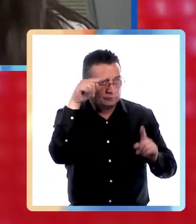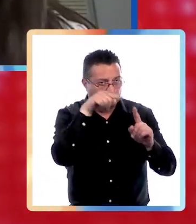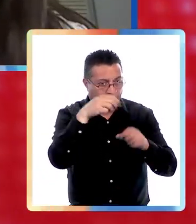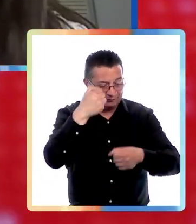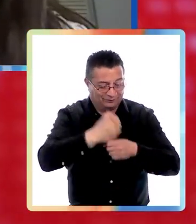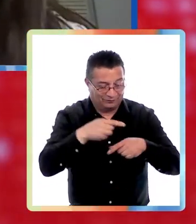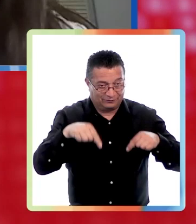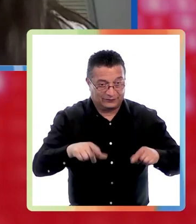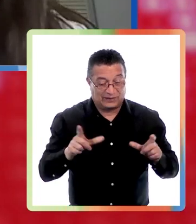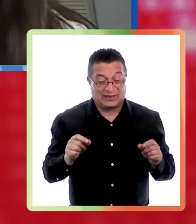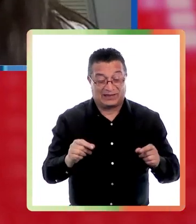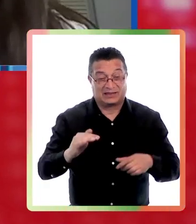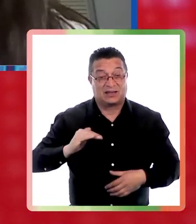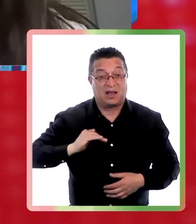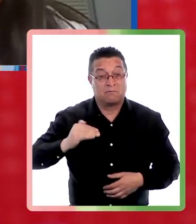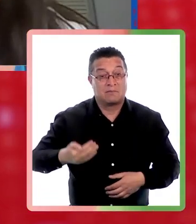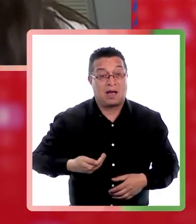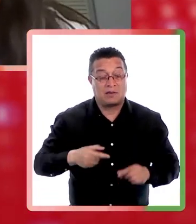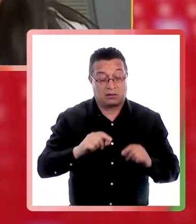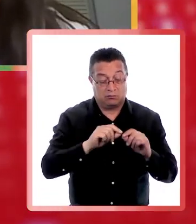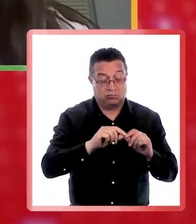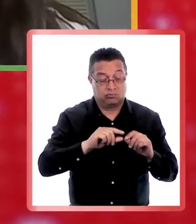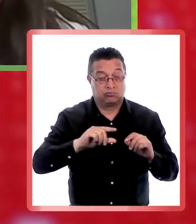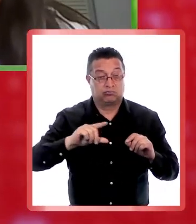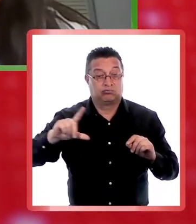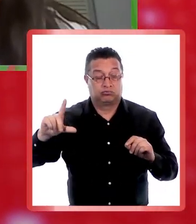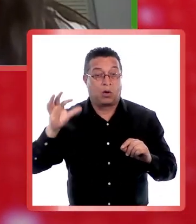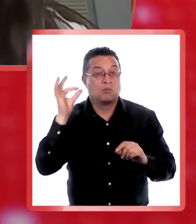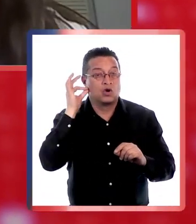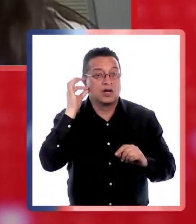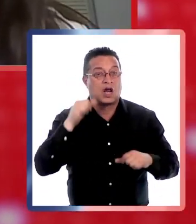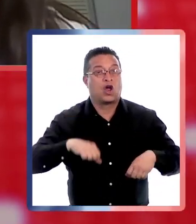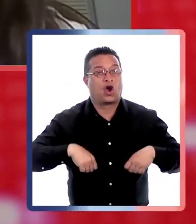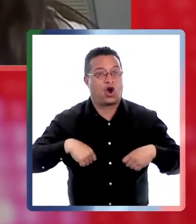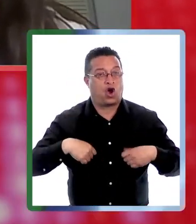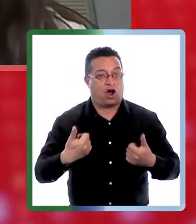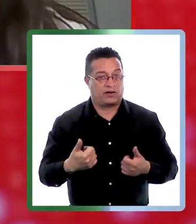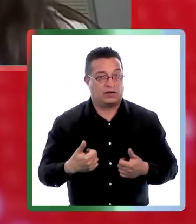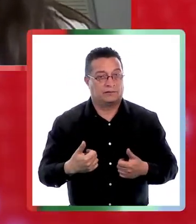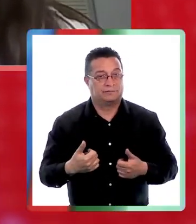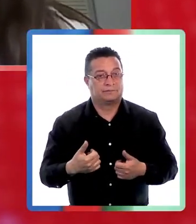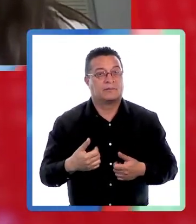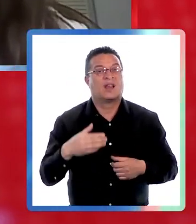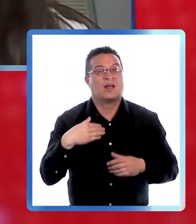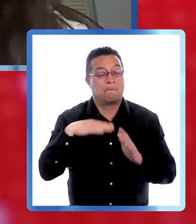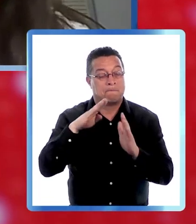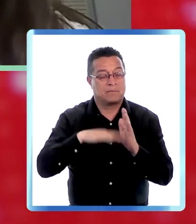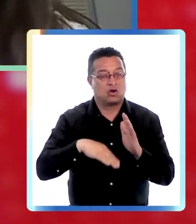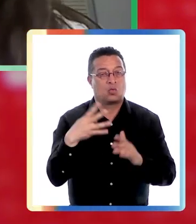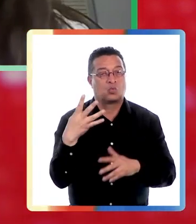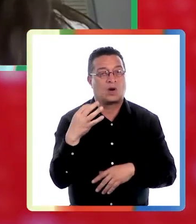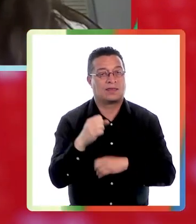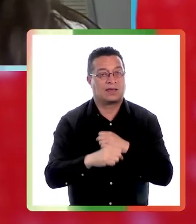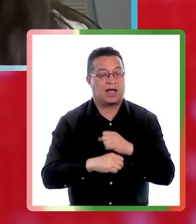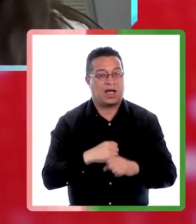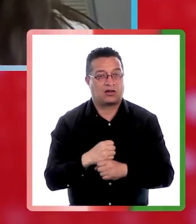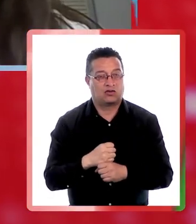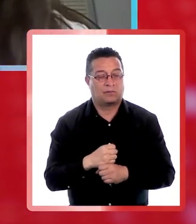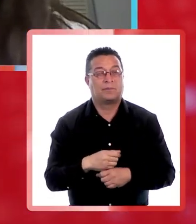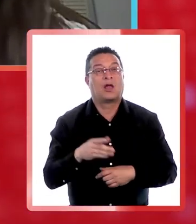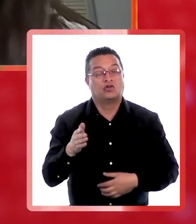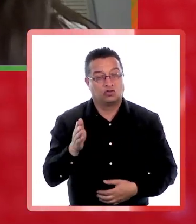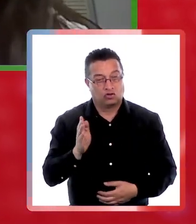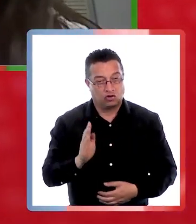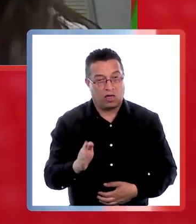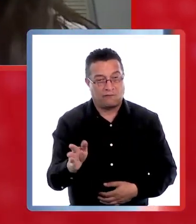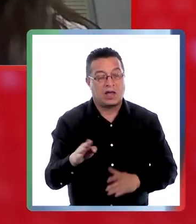esto es que el cáncer de mama está aumentando en mujeres jóvenes, bajo los 40 años.